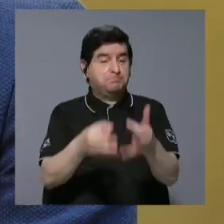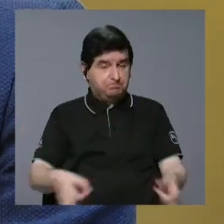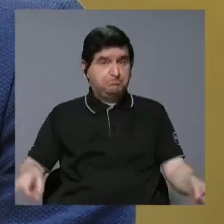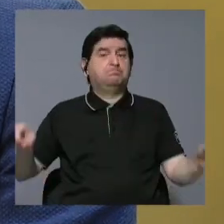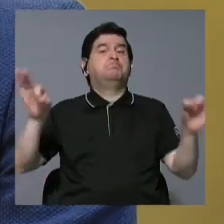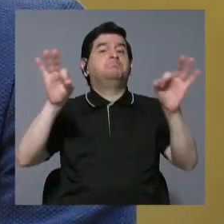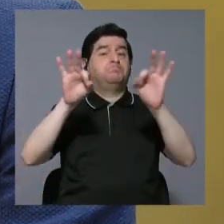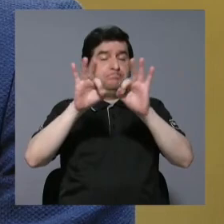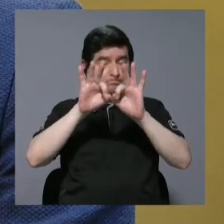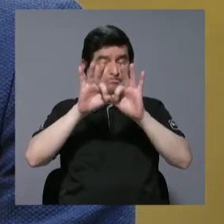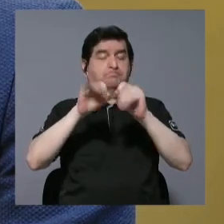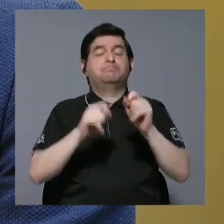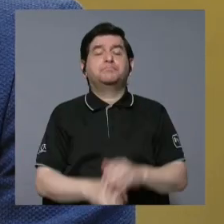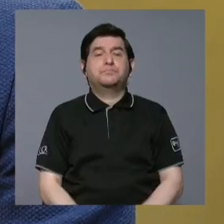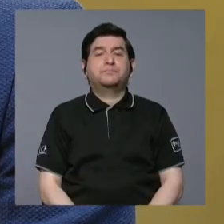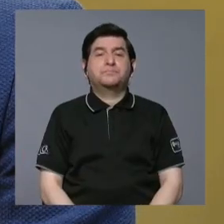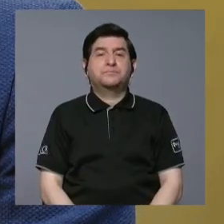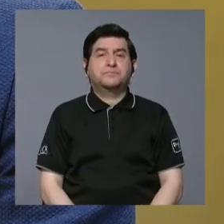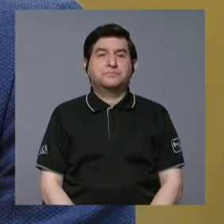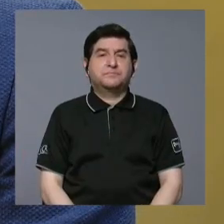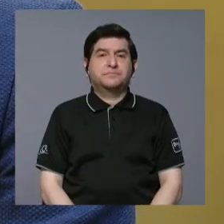importancia y